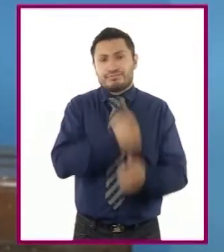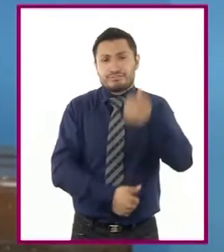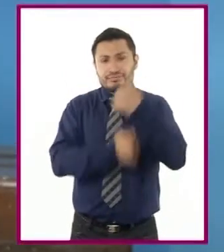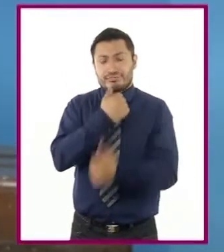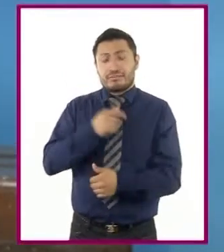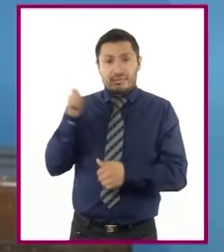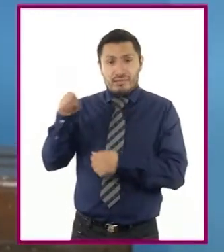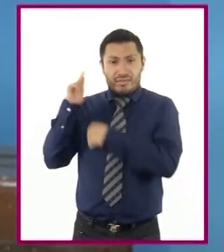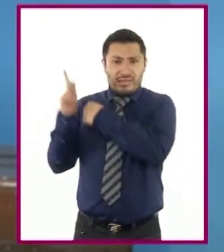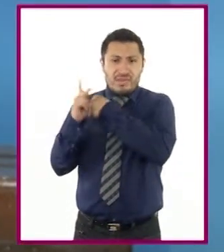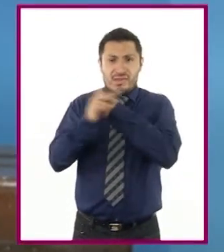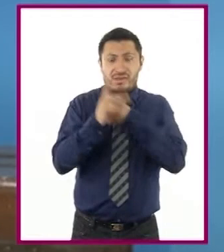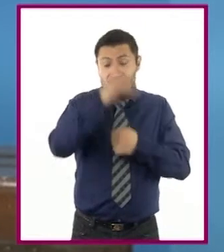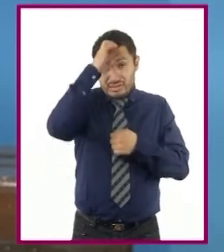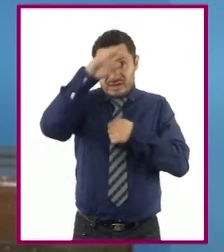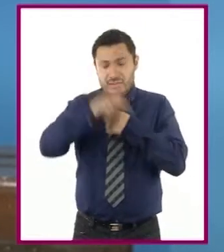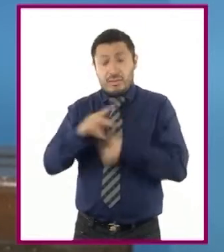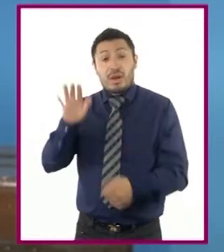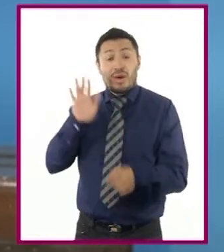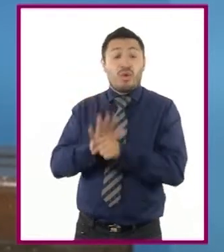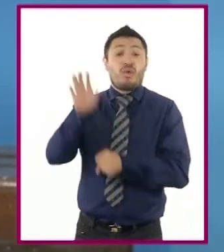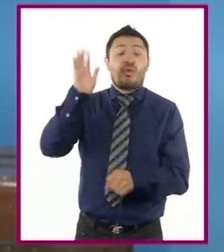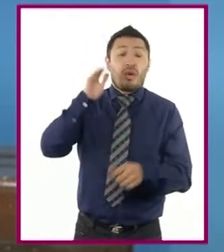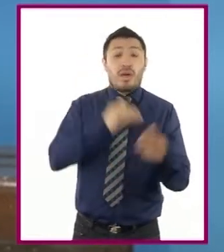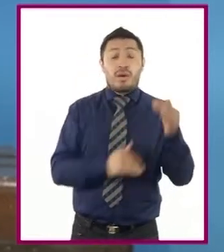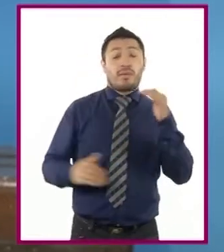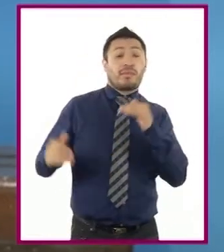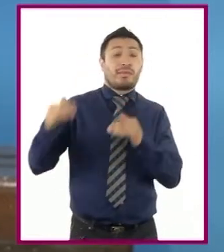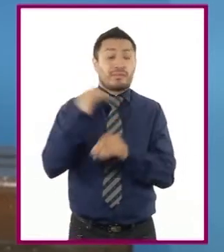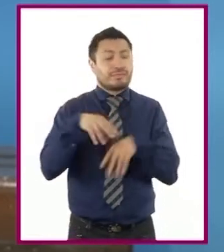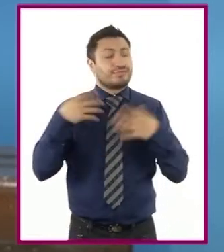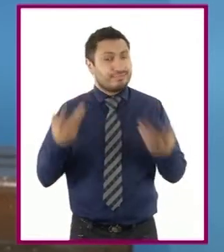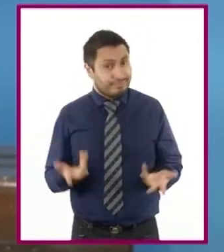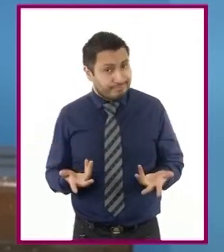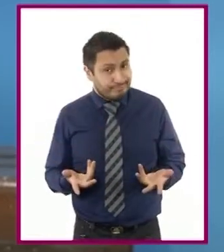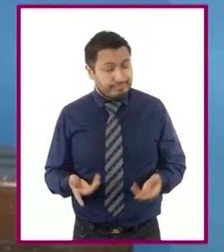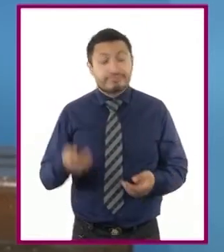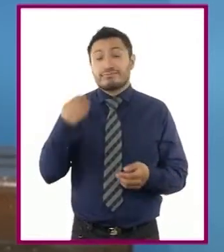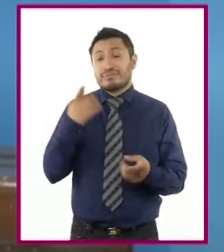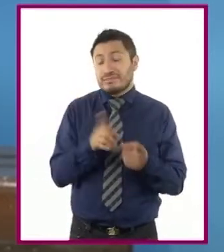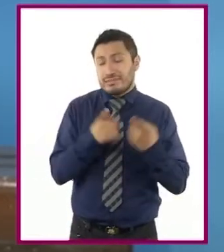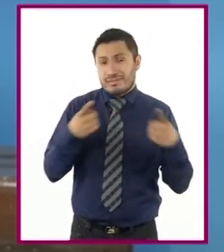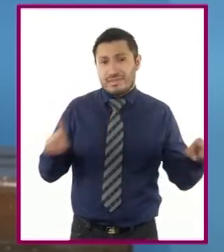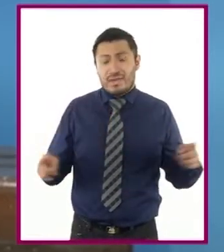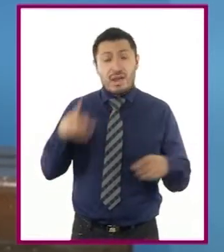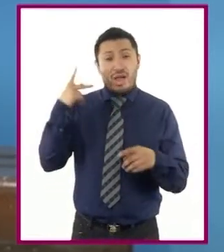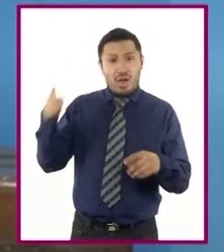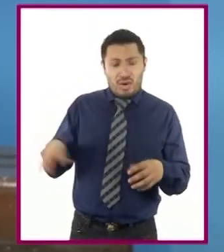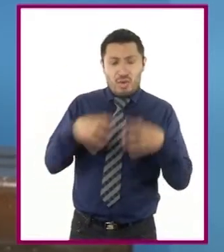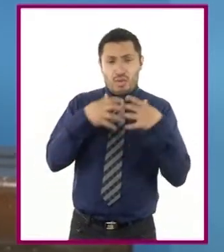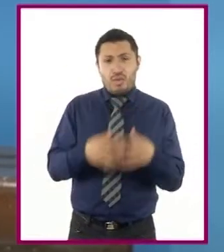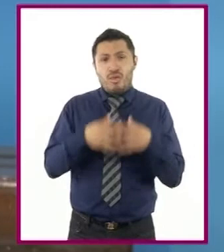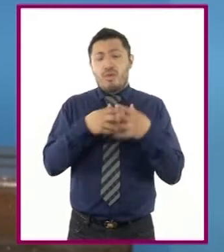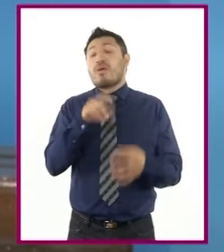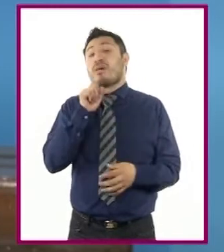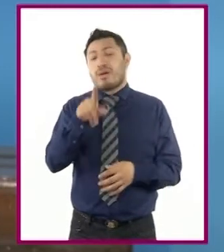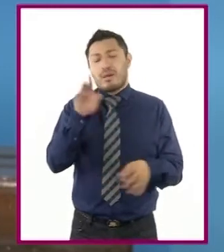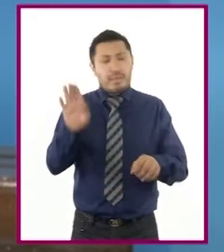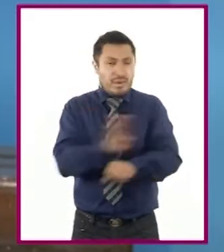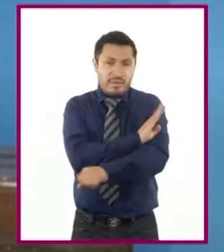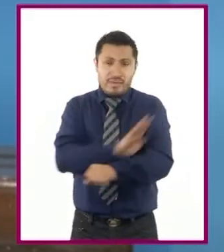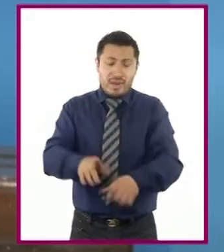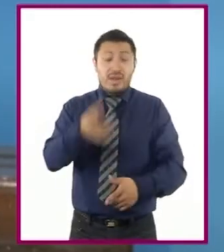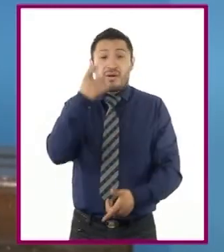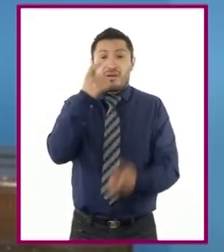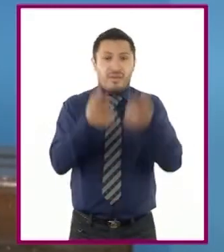europeas por demostrar cuál de ellas era superior a las demás. El desarrollo de su propia industria también les daría una ventaja